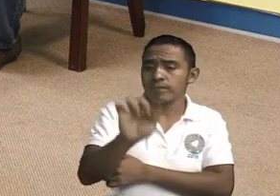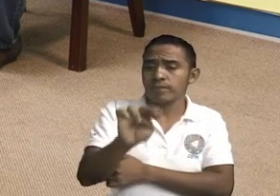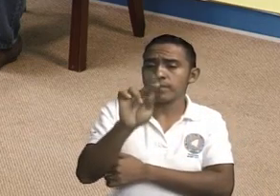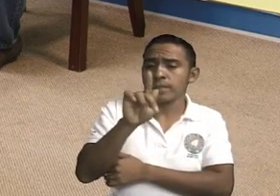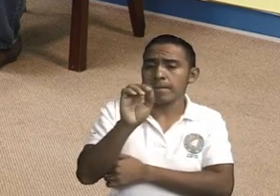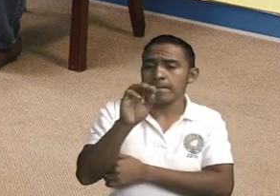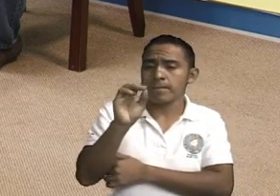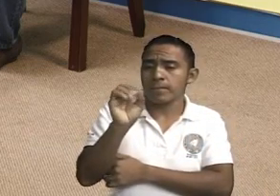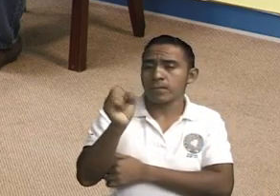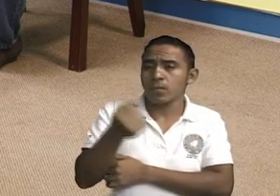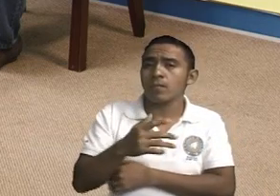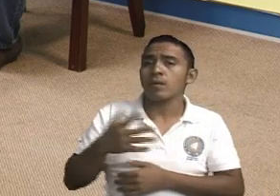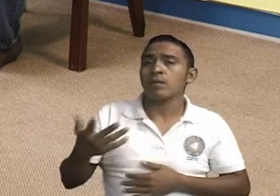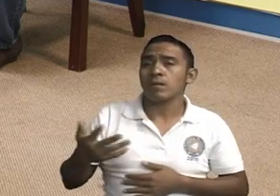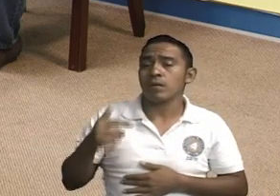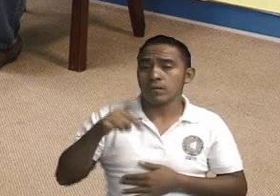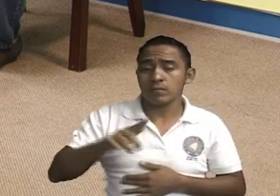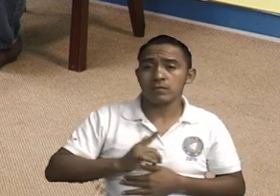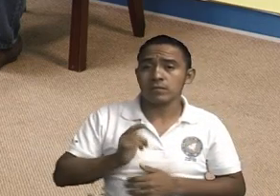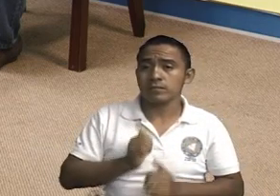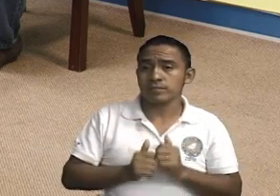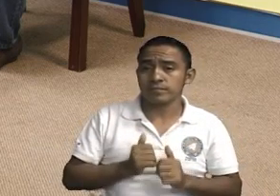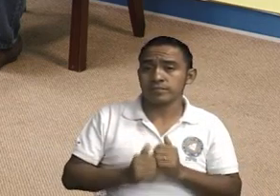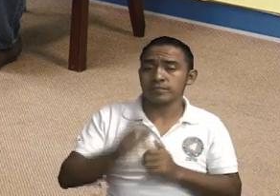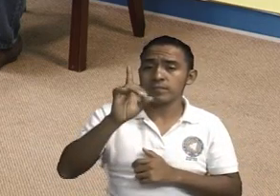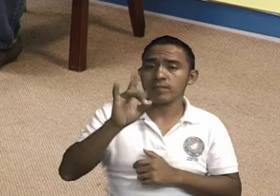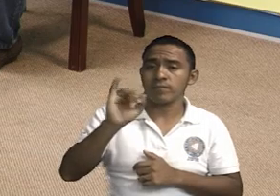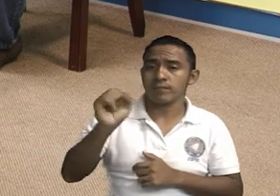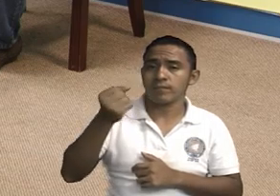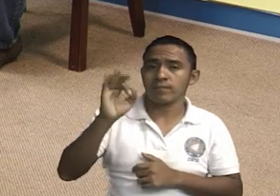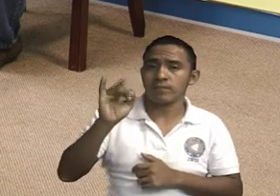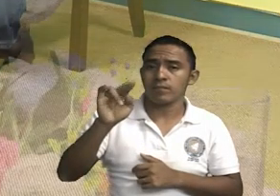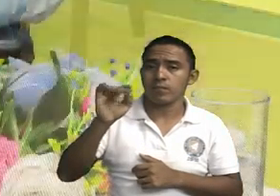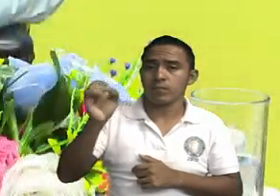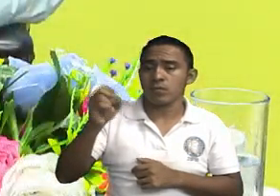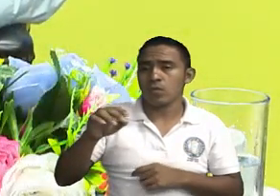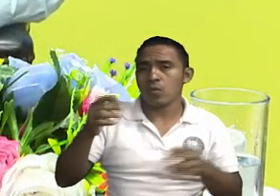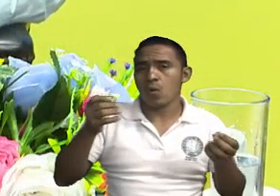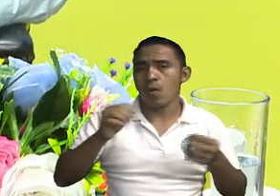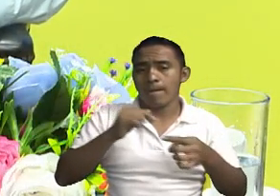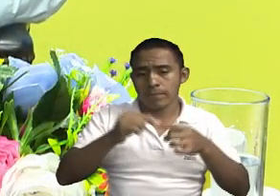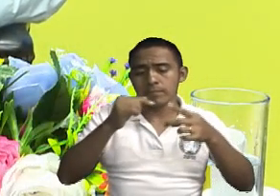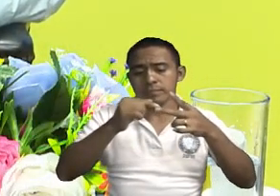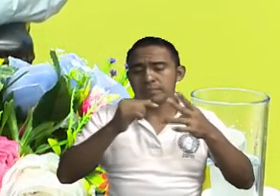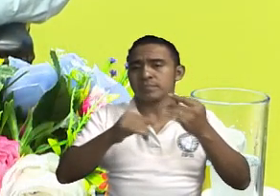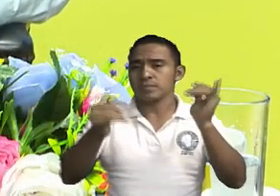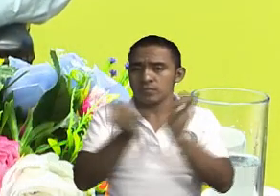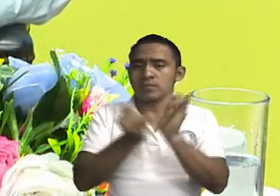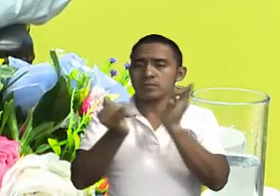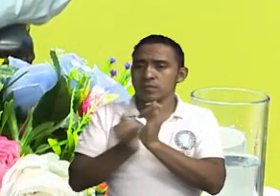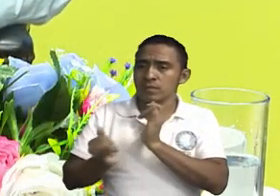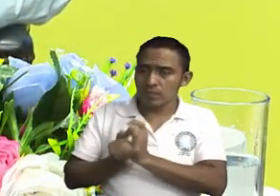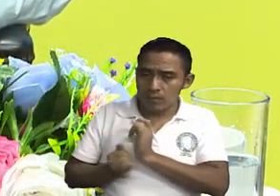nosotros estamos ante la presencia de una disfunción eréctil? ¿Son síntomas repetitivos? ¿Son síntomas?